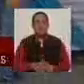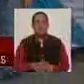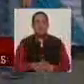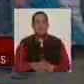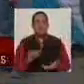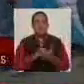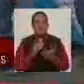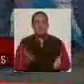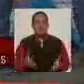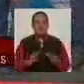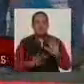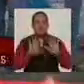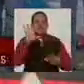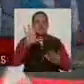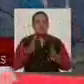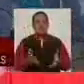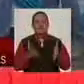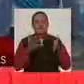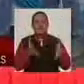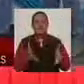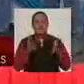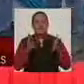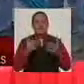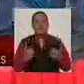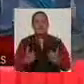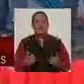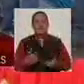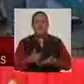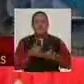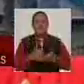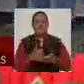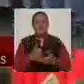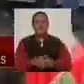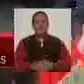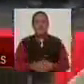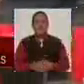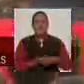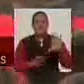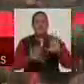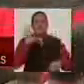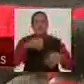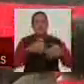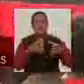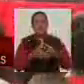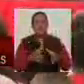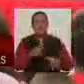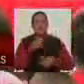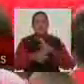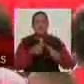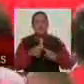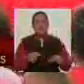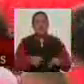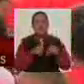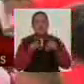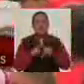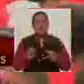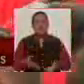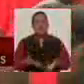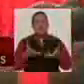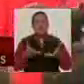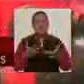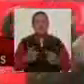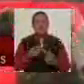sido trasladados hasta este lugar para favorecer a 15 comunidades indígenas. Simbólicamente se entregará dos